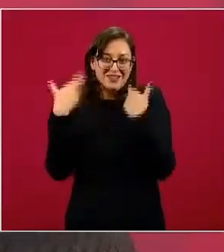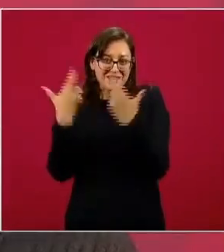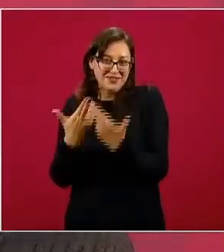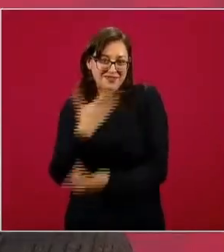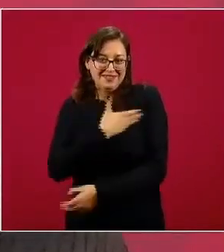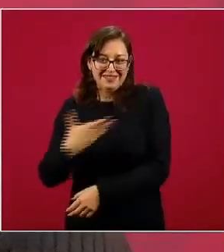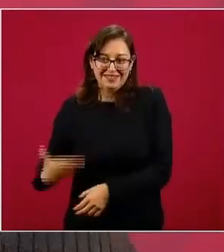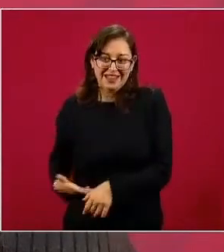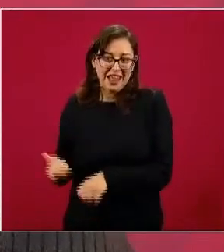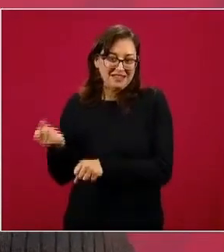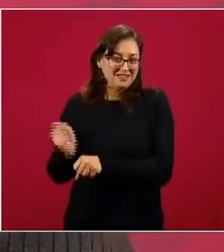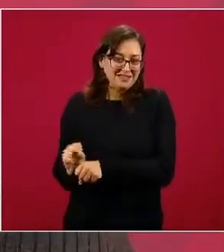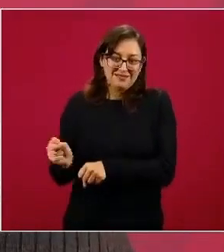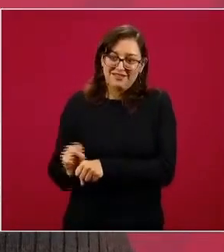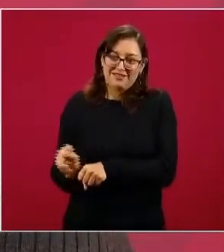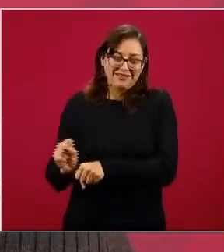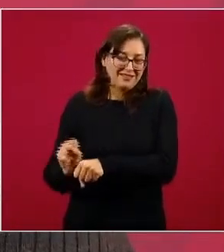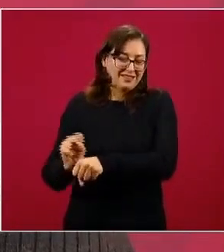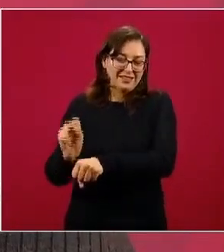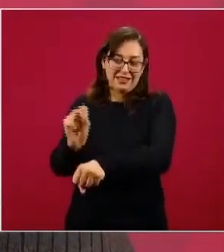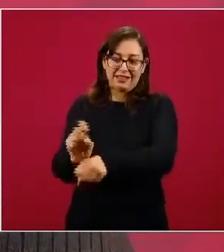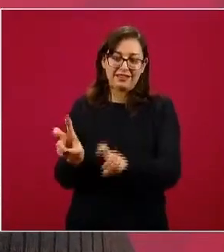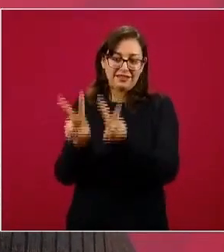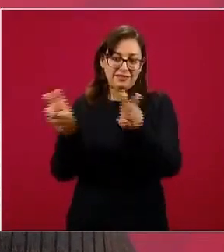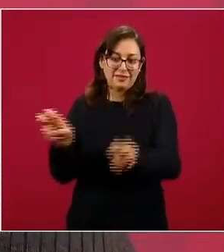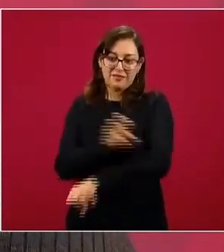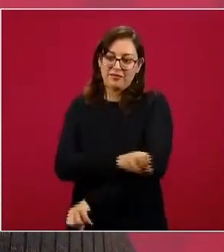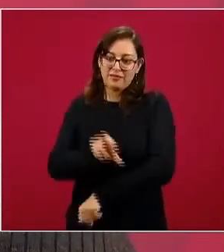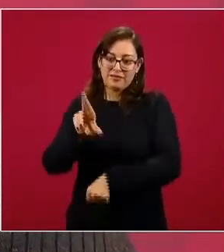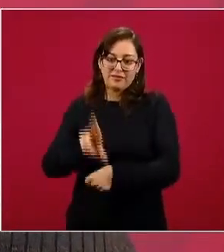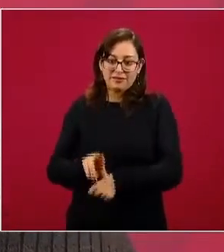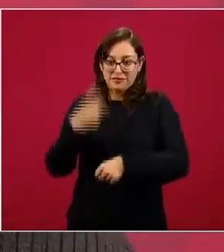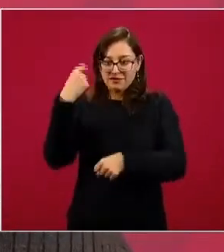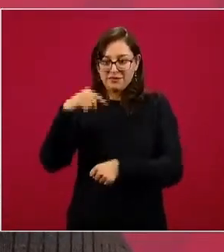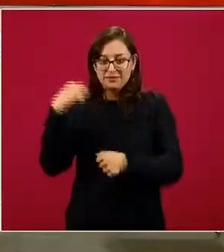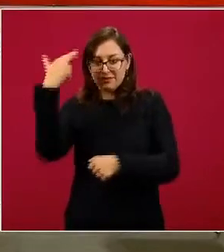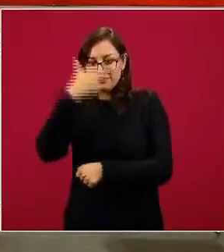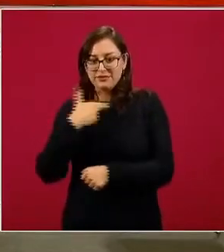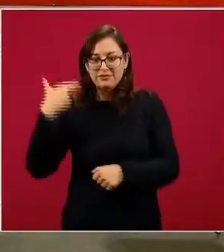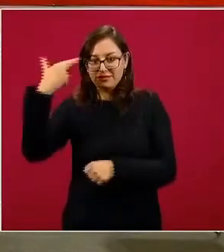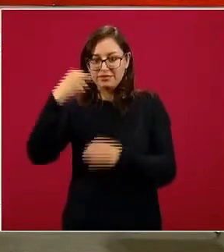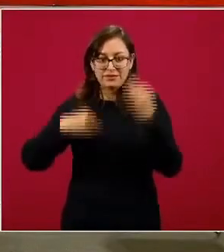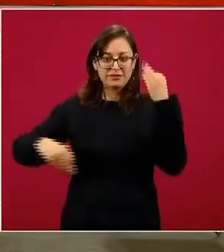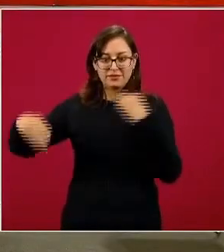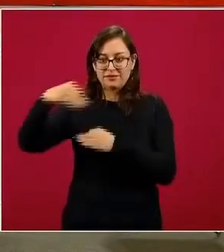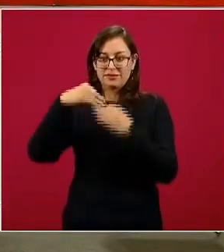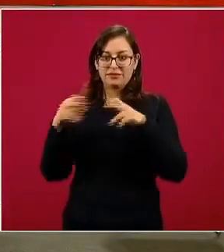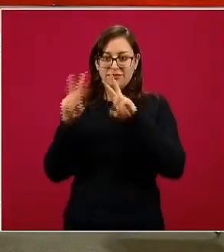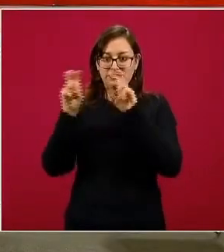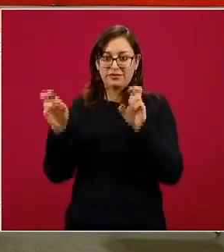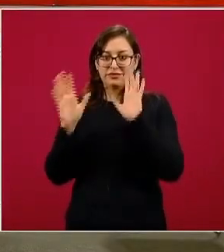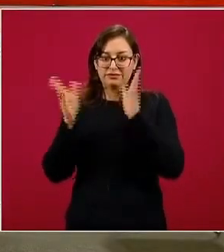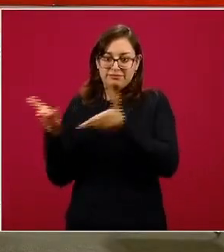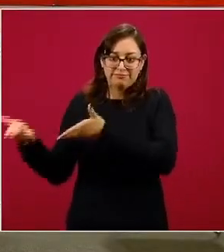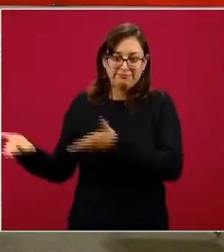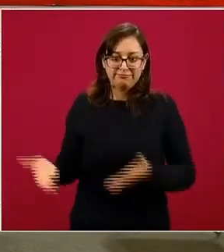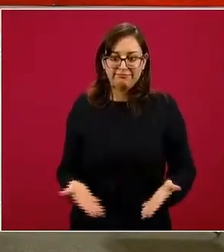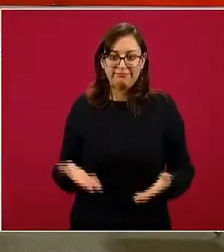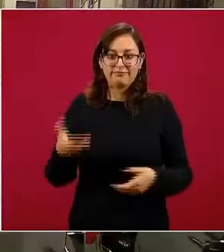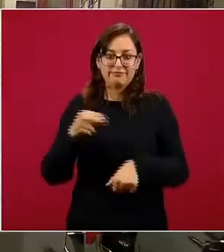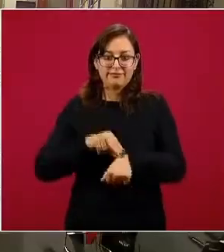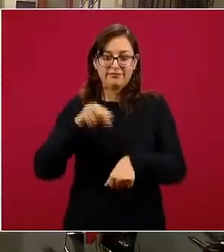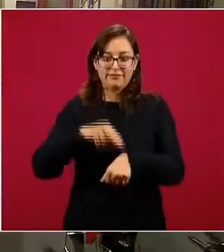semanal precisamente de coordinación interinstitucional que se hace para revisar el comportamiento, entonces ya nos acompaña para con